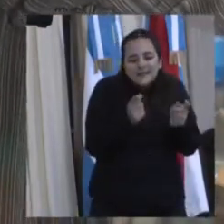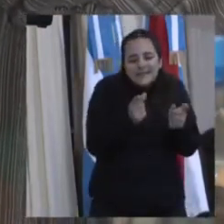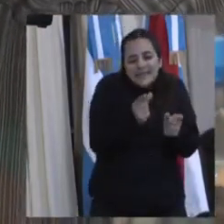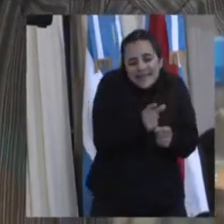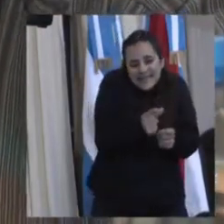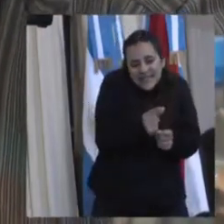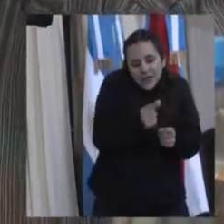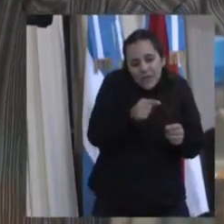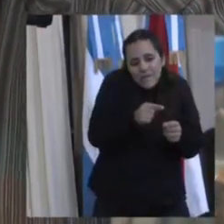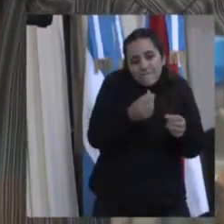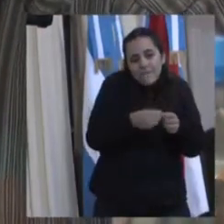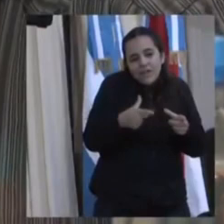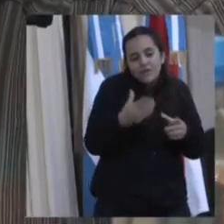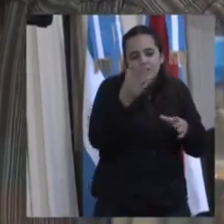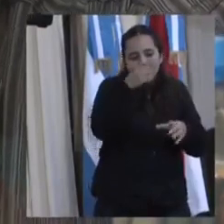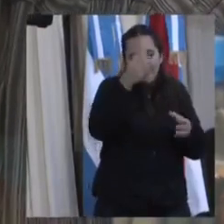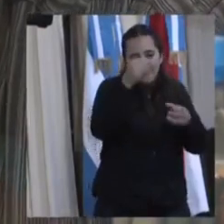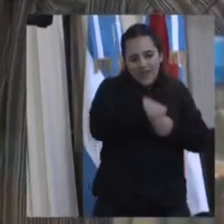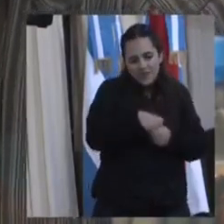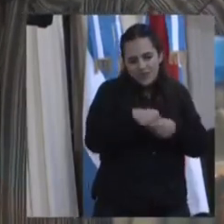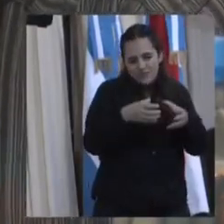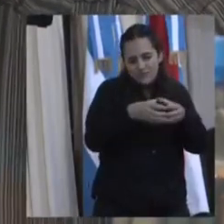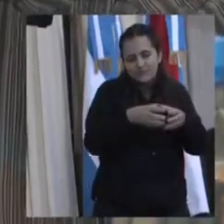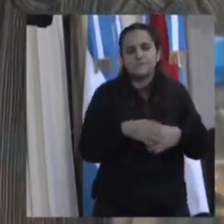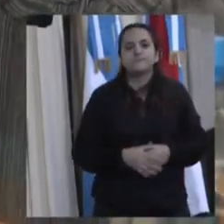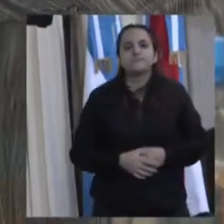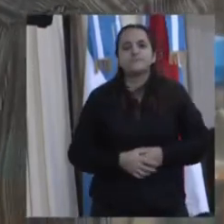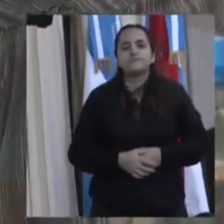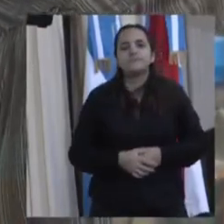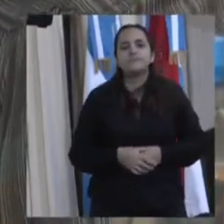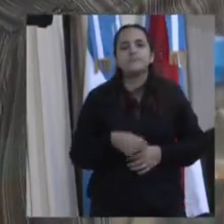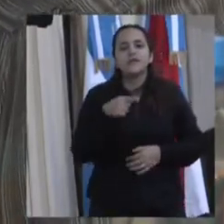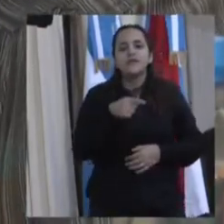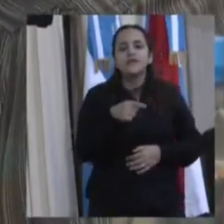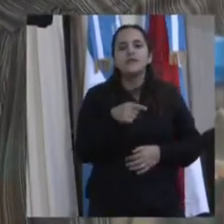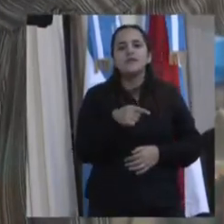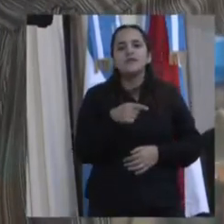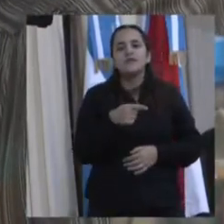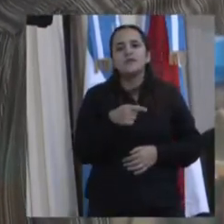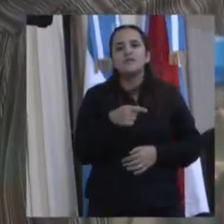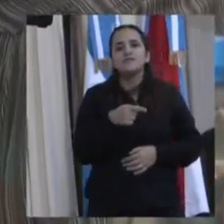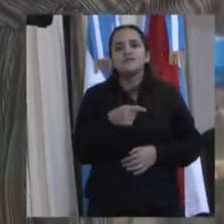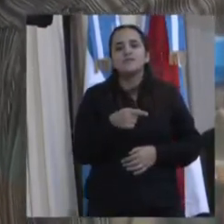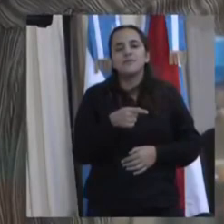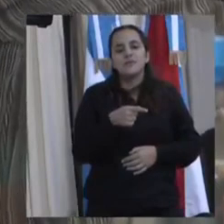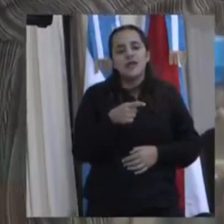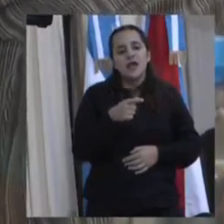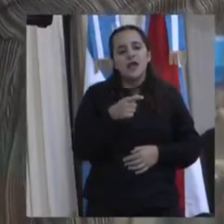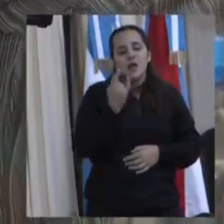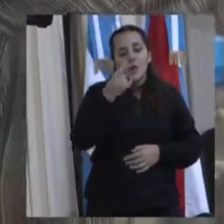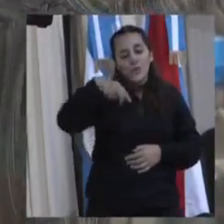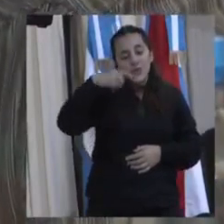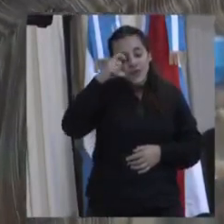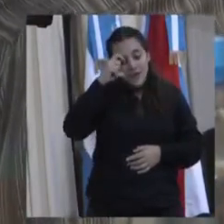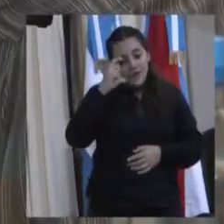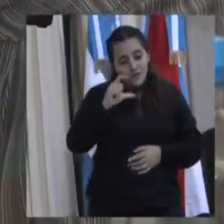universo. En ese sentido, y acelerando, digamos que eso, las conferencias de la UNESCO fueron el espacio